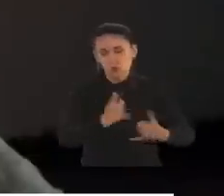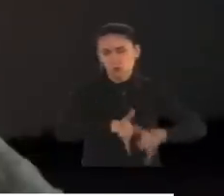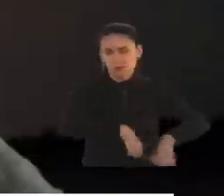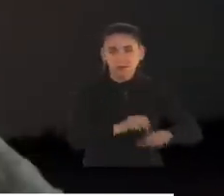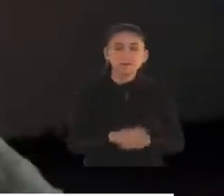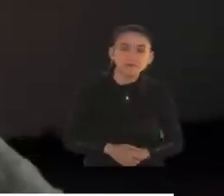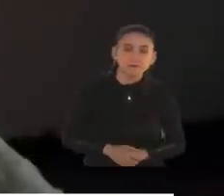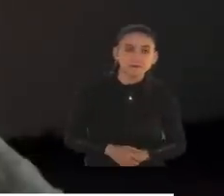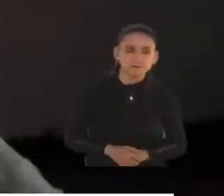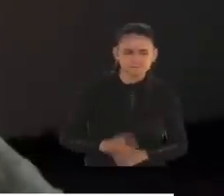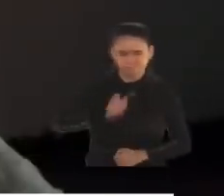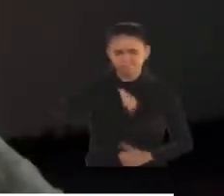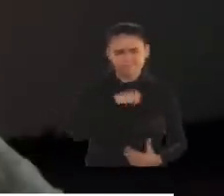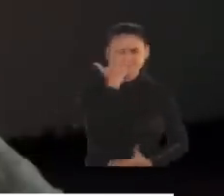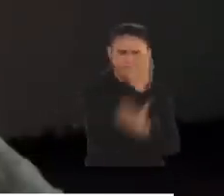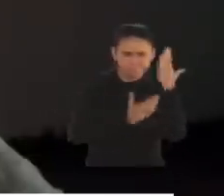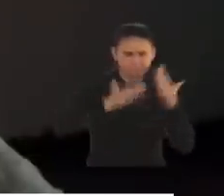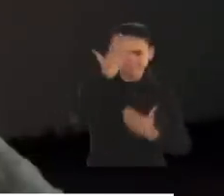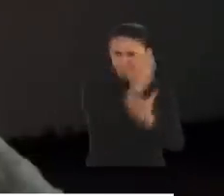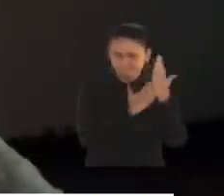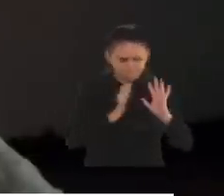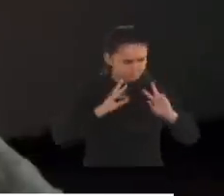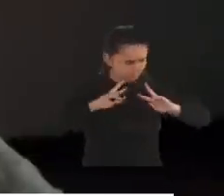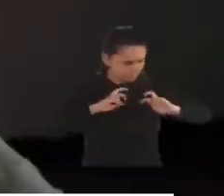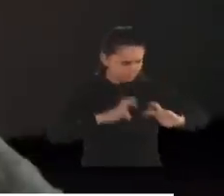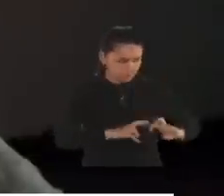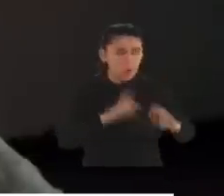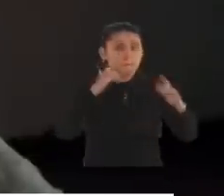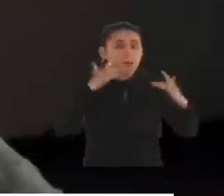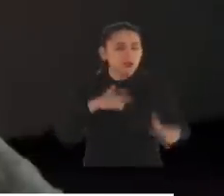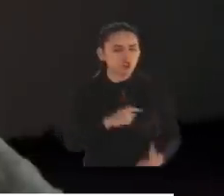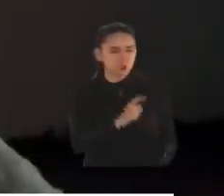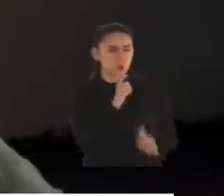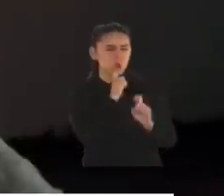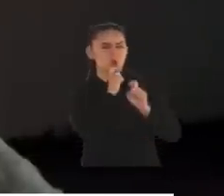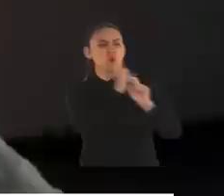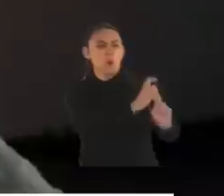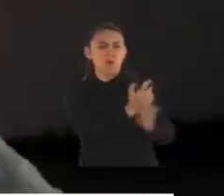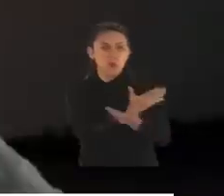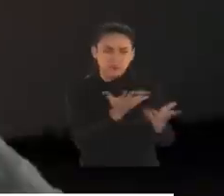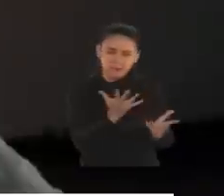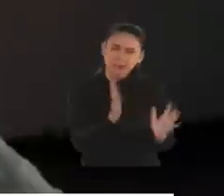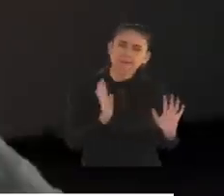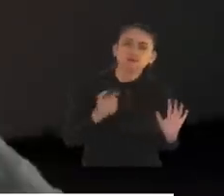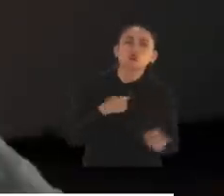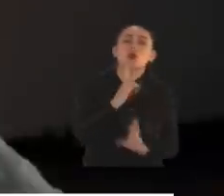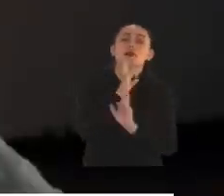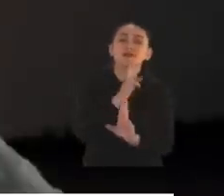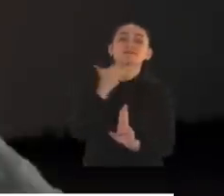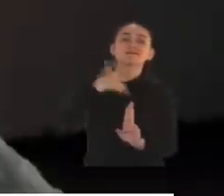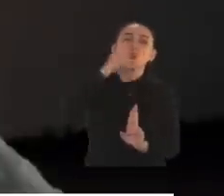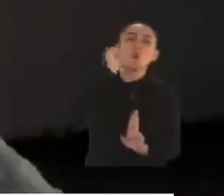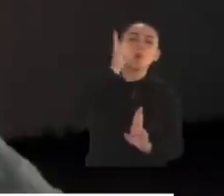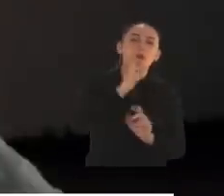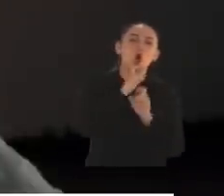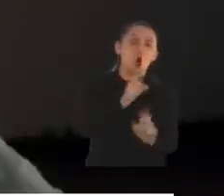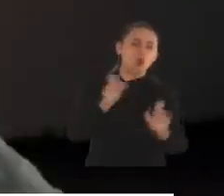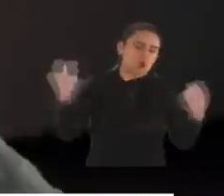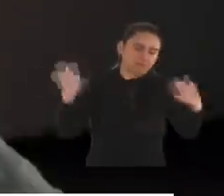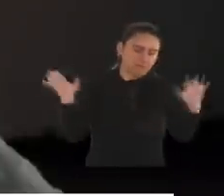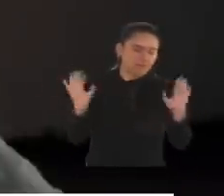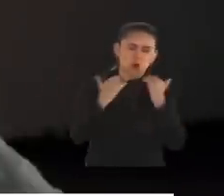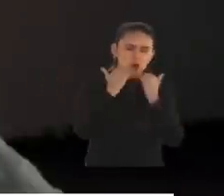Analizaremos todos los ángulos. En cuanto a si se trata de un crimen de odio o una nota, es demasiado pronto en la investigación para saber si